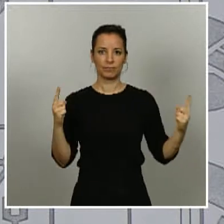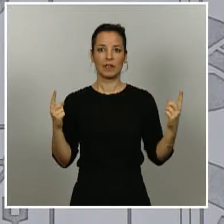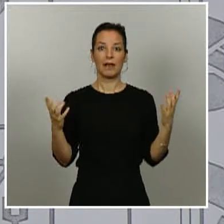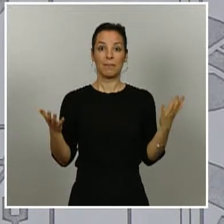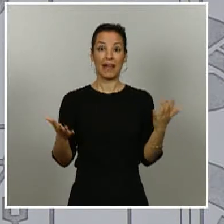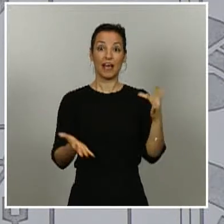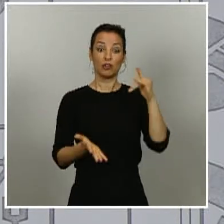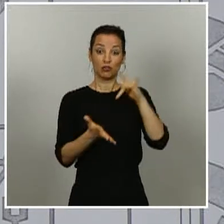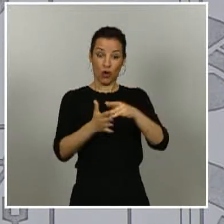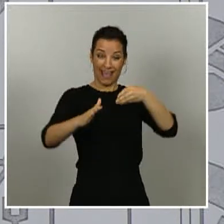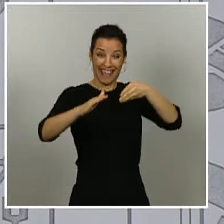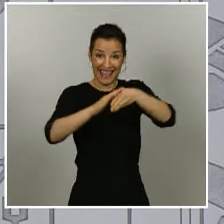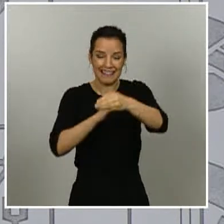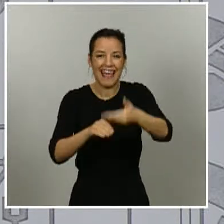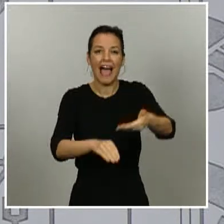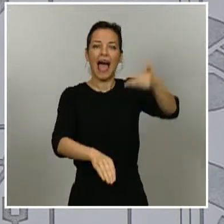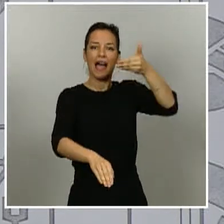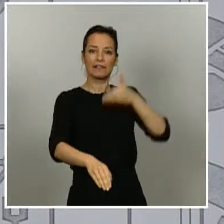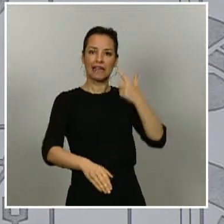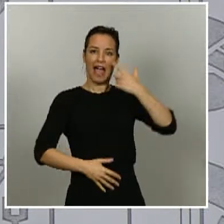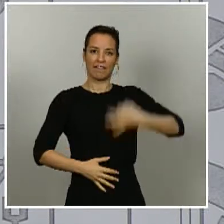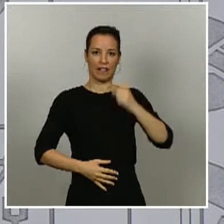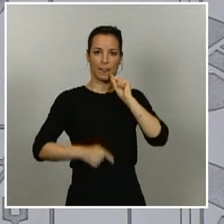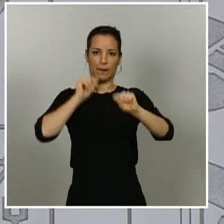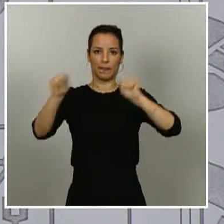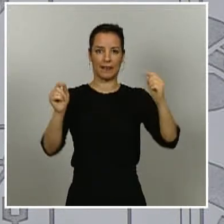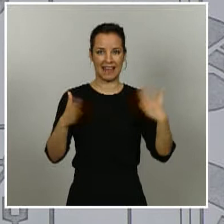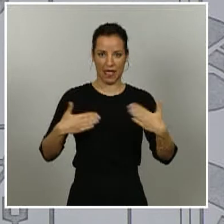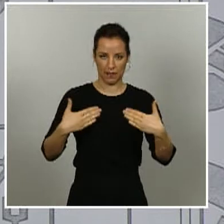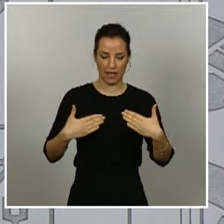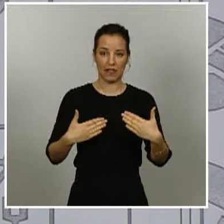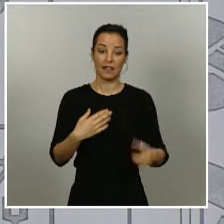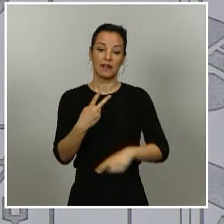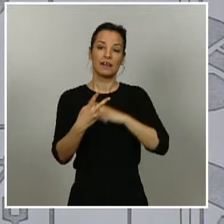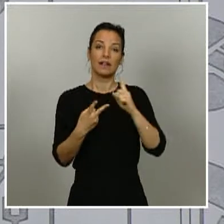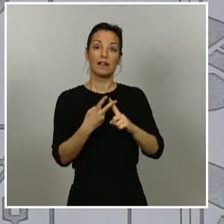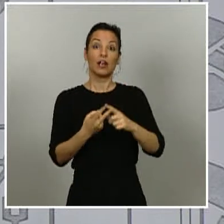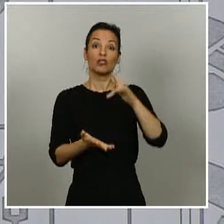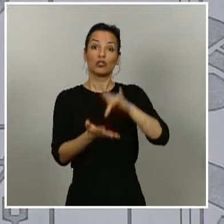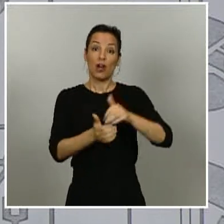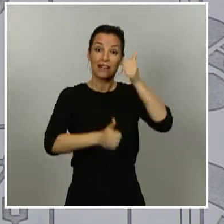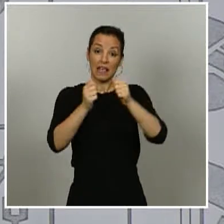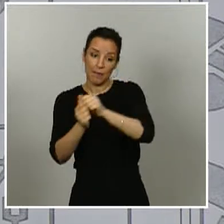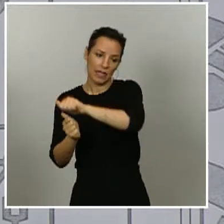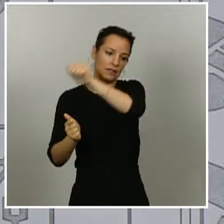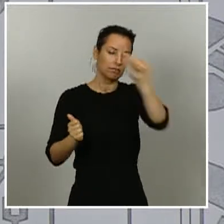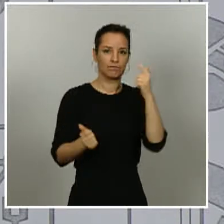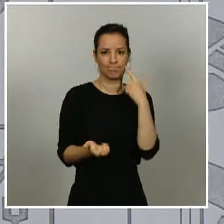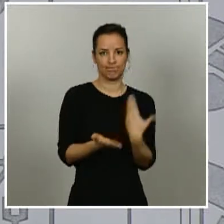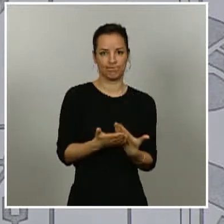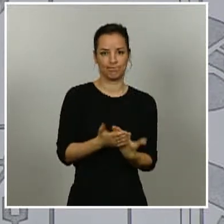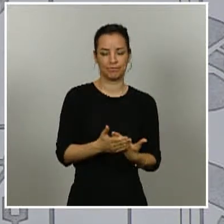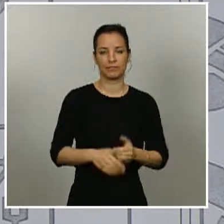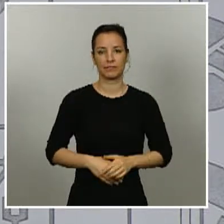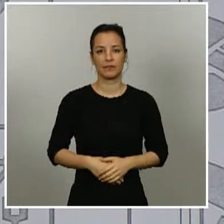del examen no haya riesgo de transmisión, y luego se deben garantizar durante el examen. Desde mi punto de vista, y sin